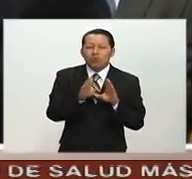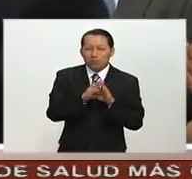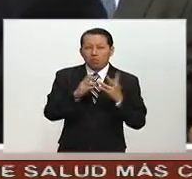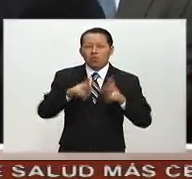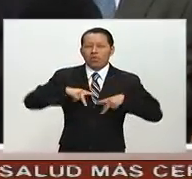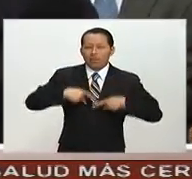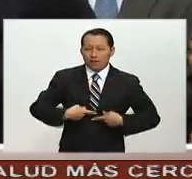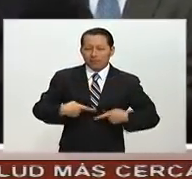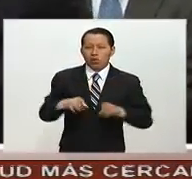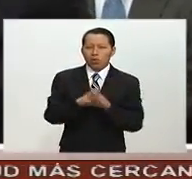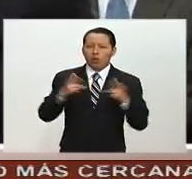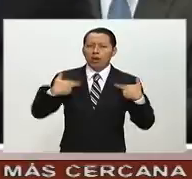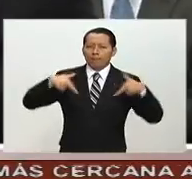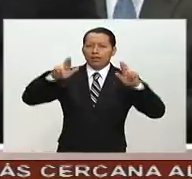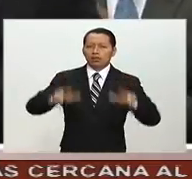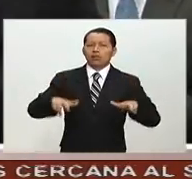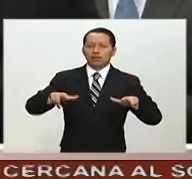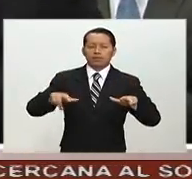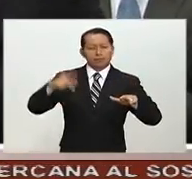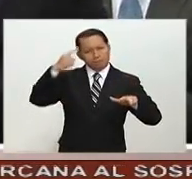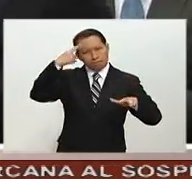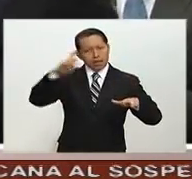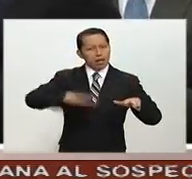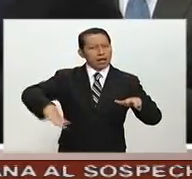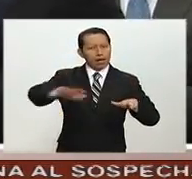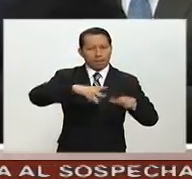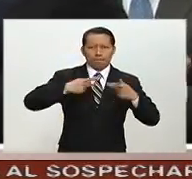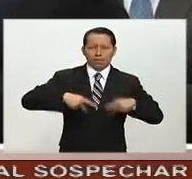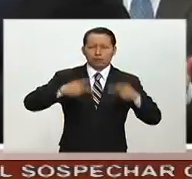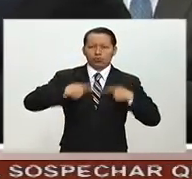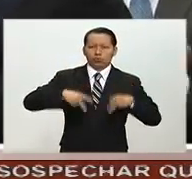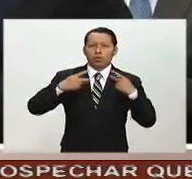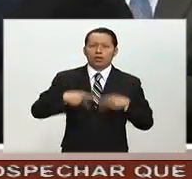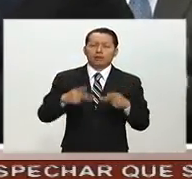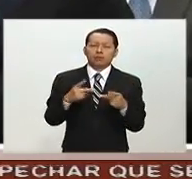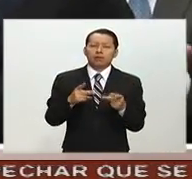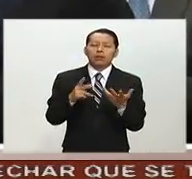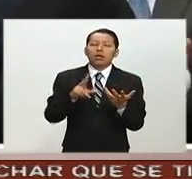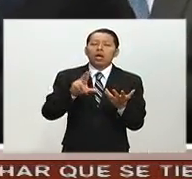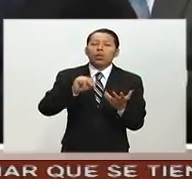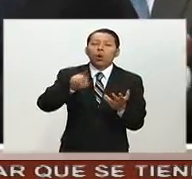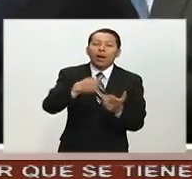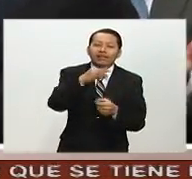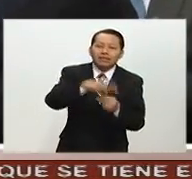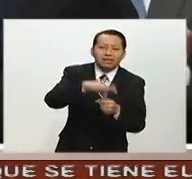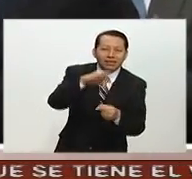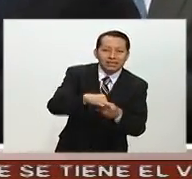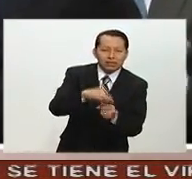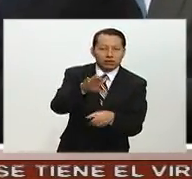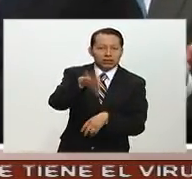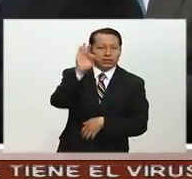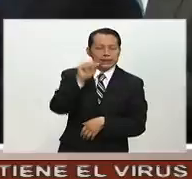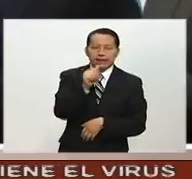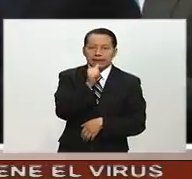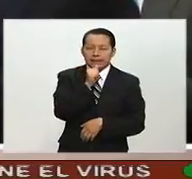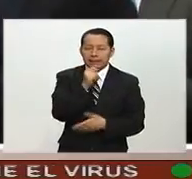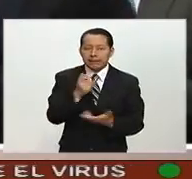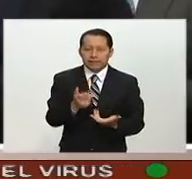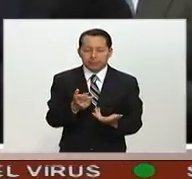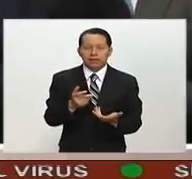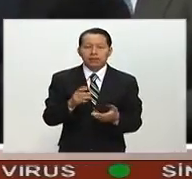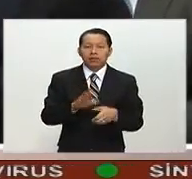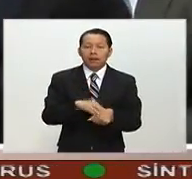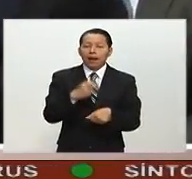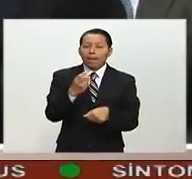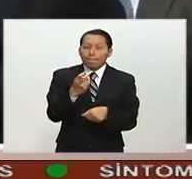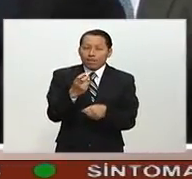términos de representatividad ante la ciudadanía, es decir, no es producto de una elección directa. Entonces esto de